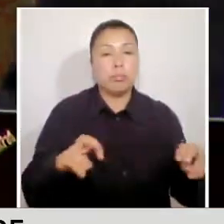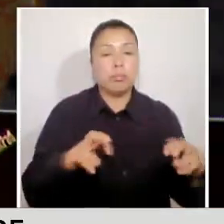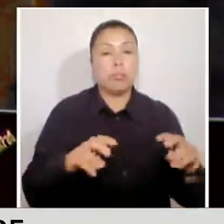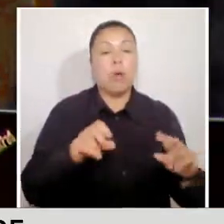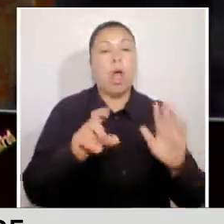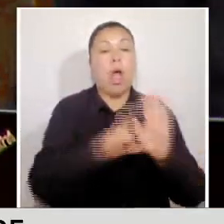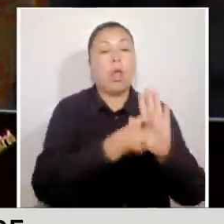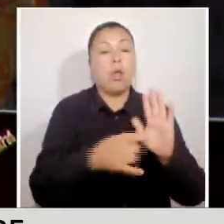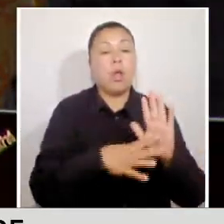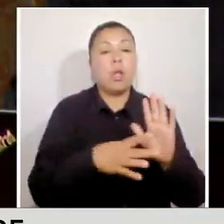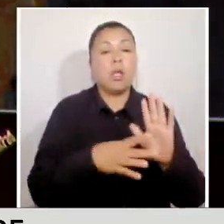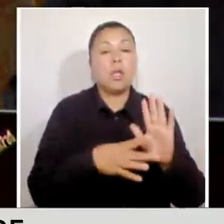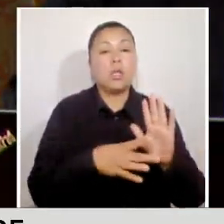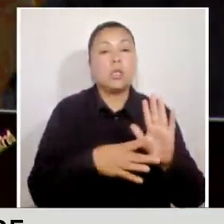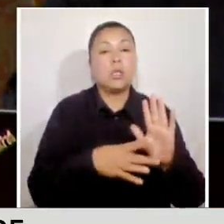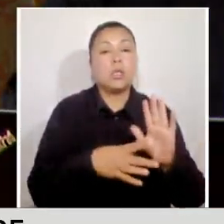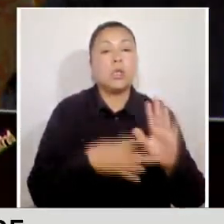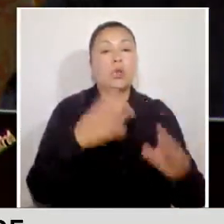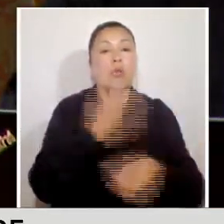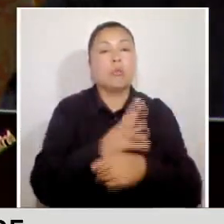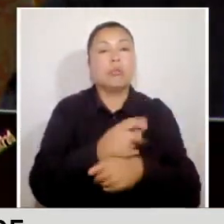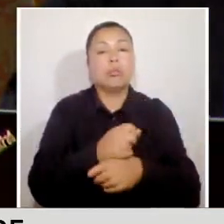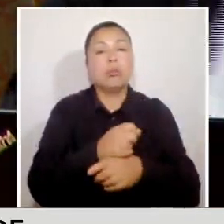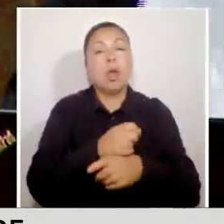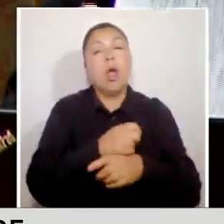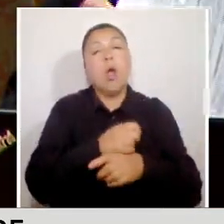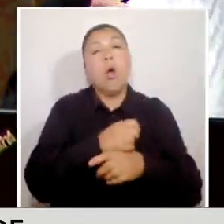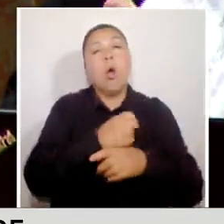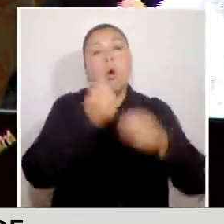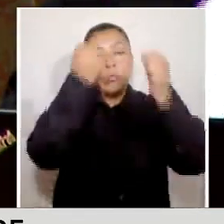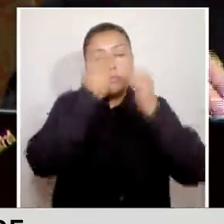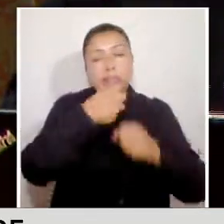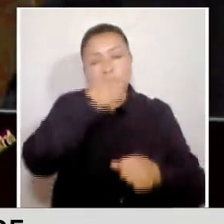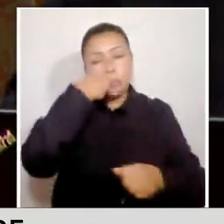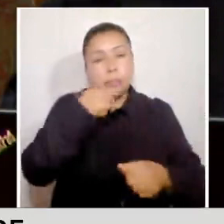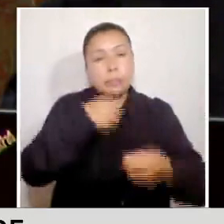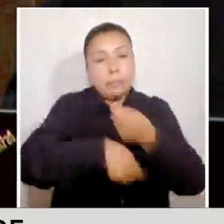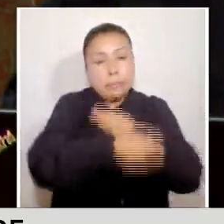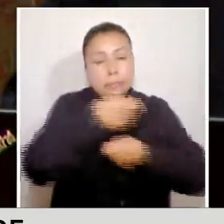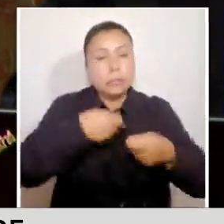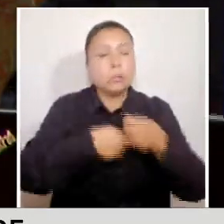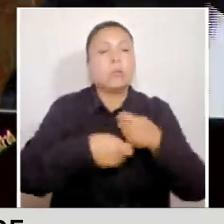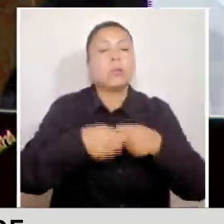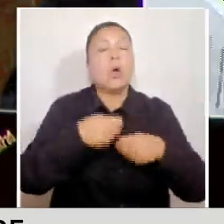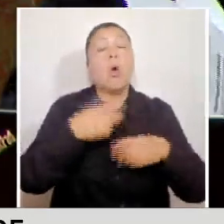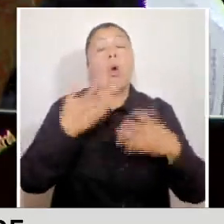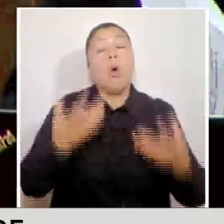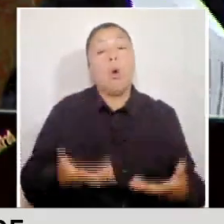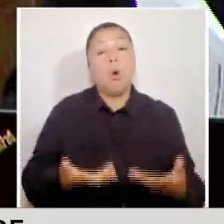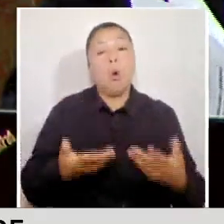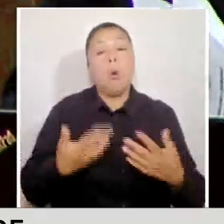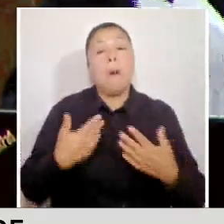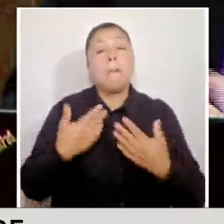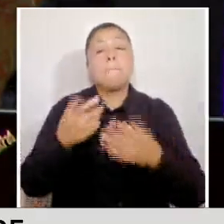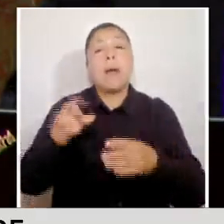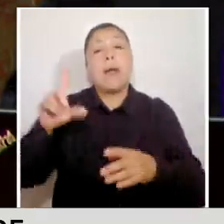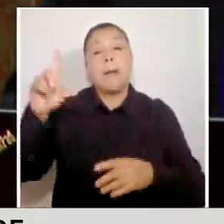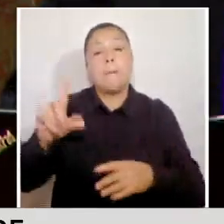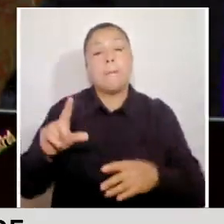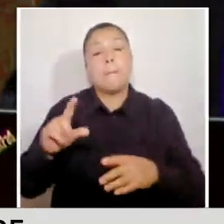asociación delictiva o criminal o hechos que pudieran importar la imputación de los delitos contemplados en los